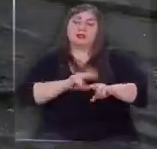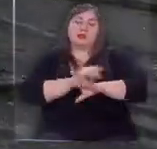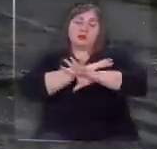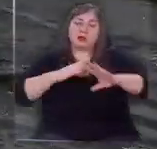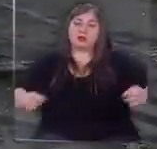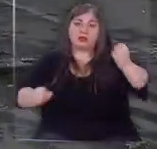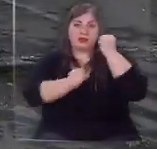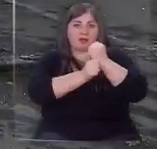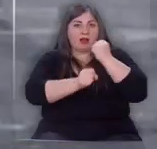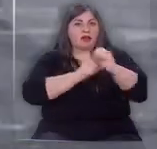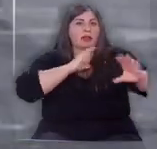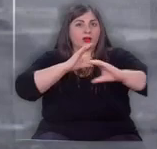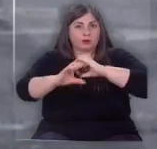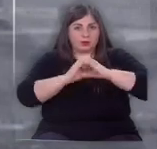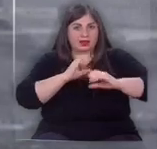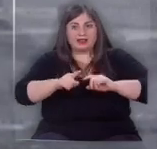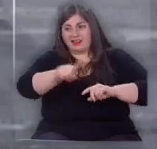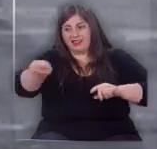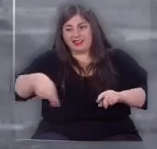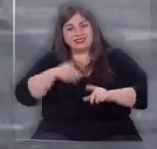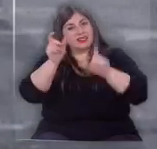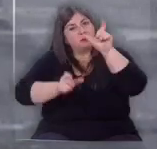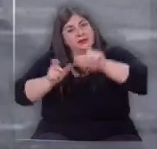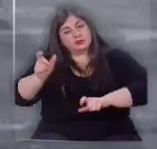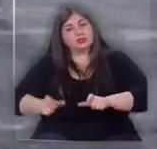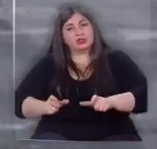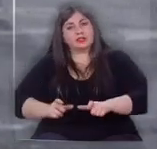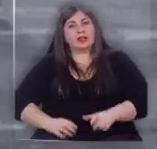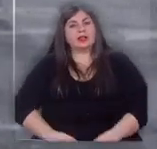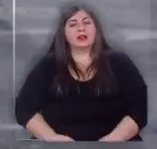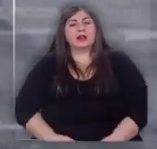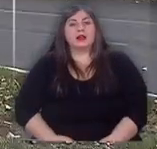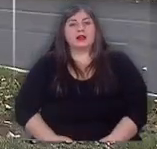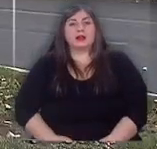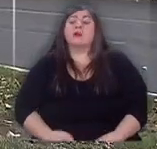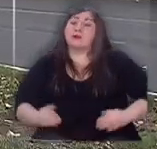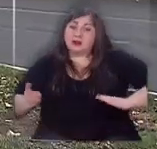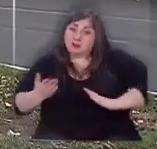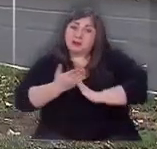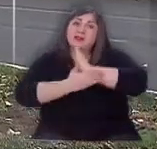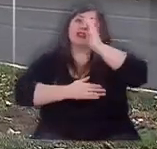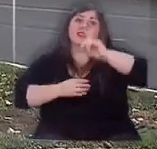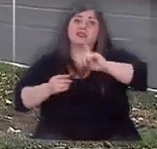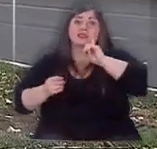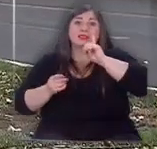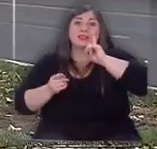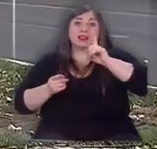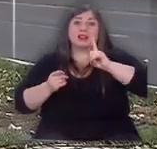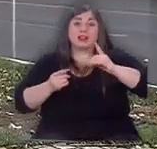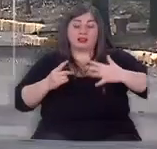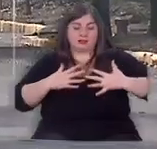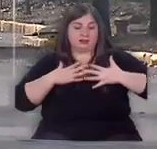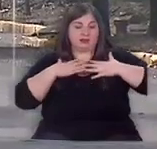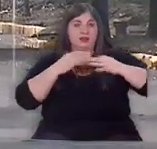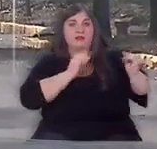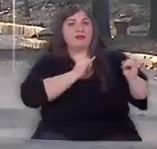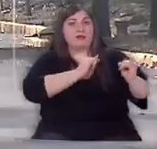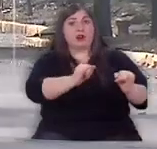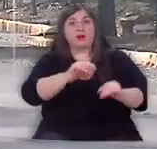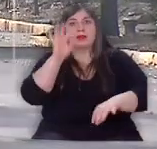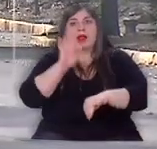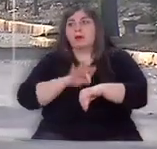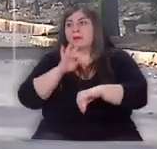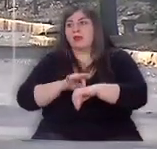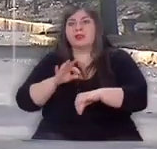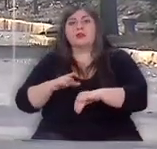de comunicación para que esas personas, por empezar, cuando tienen los síntomas, lo informen a su médico, lo informen